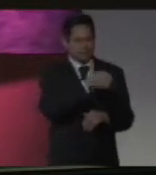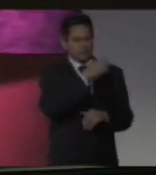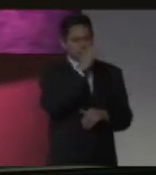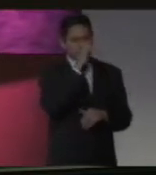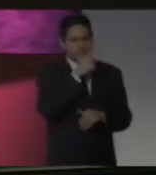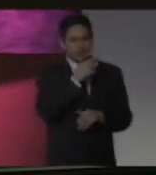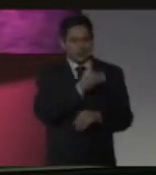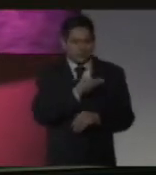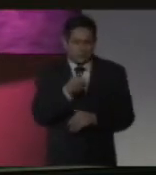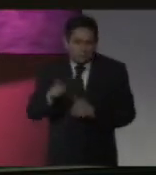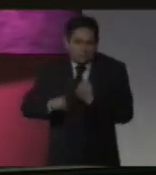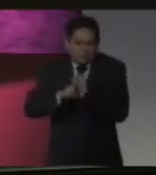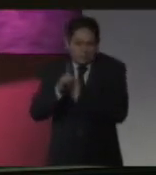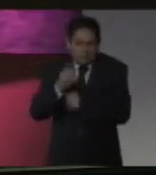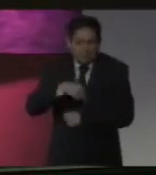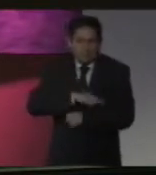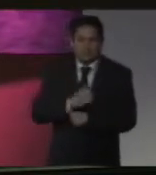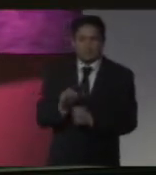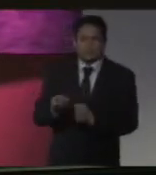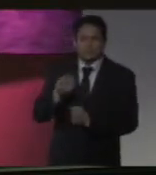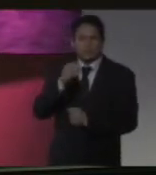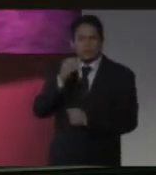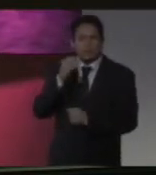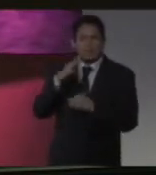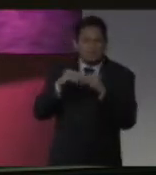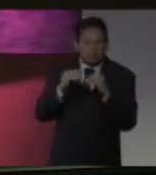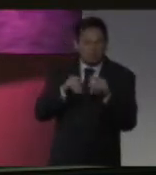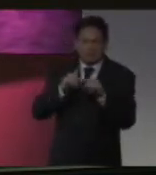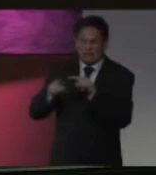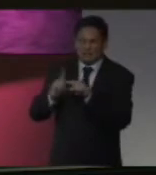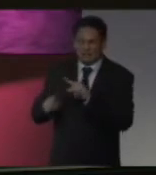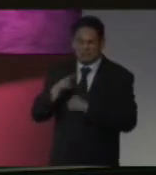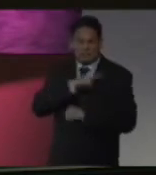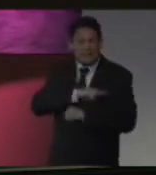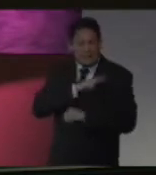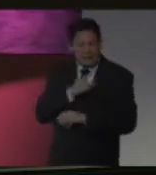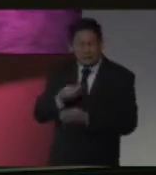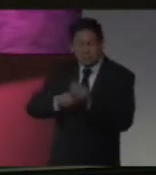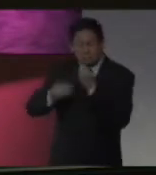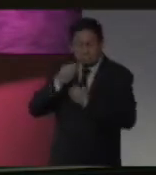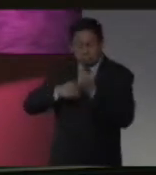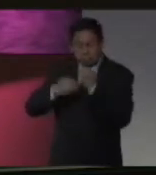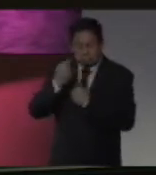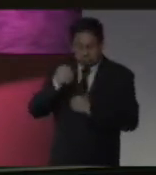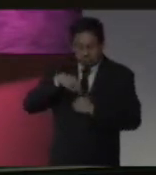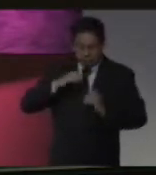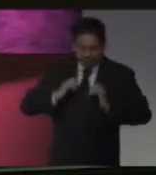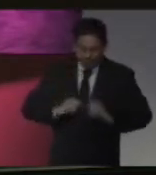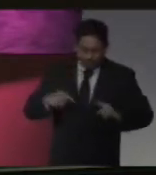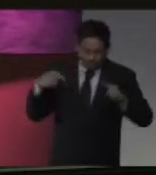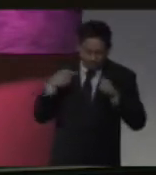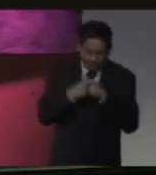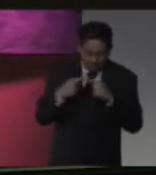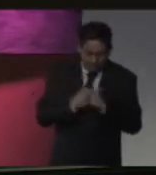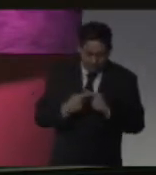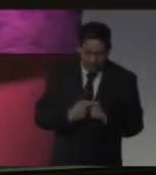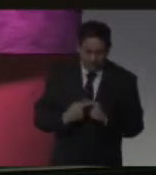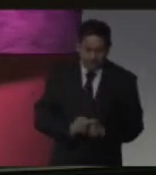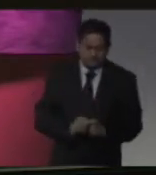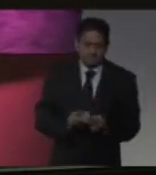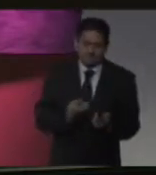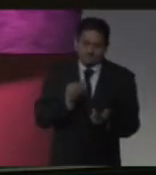esas fresas y nos estamos intoxicando con esos pesticidas agroindustriales con los que se está irrigando esos